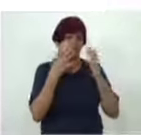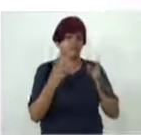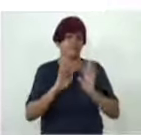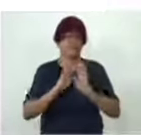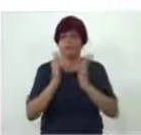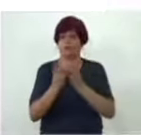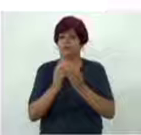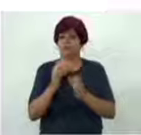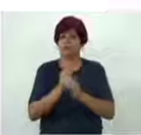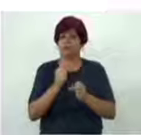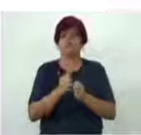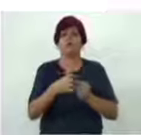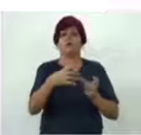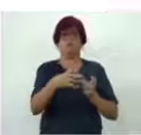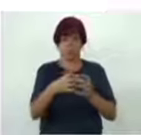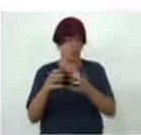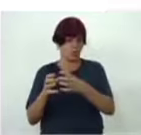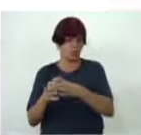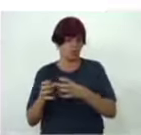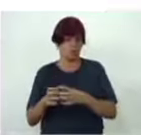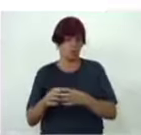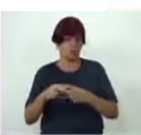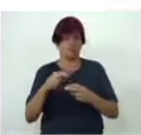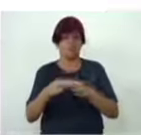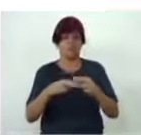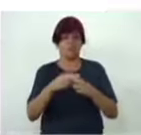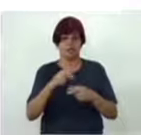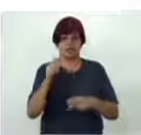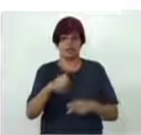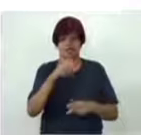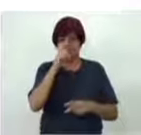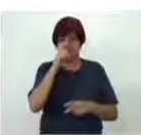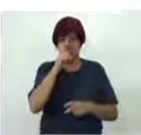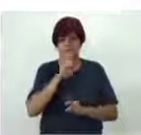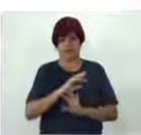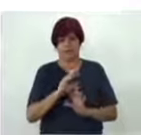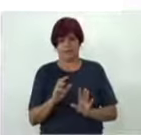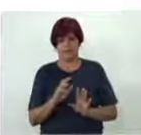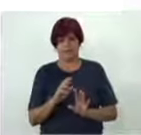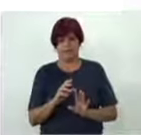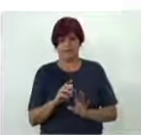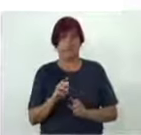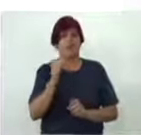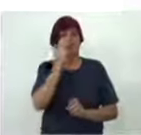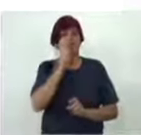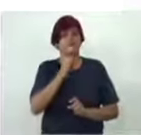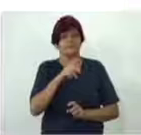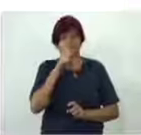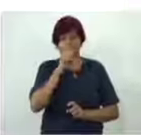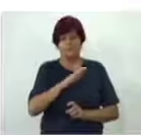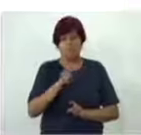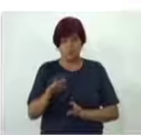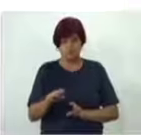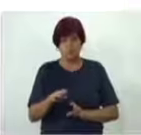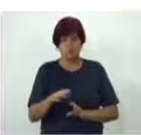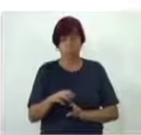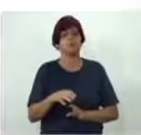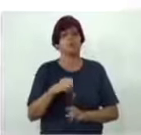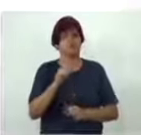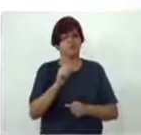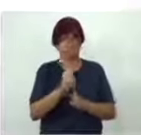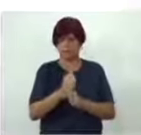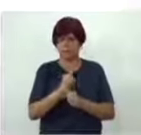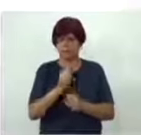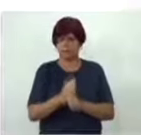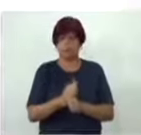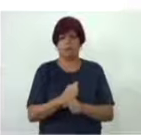todo el trabajo con conjuntos que se realiza en estas edades. También los niños son capaces de accionar con